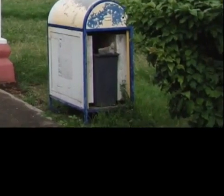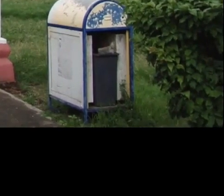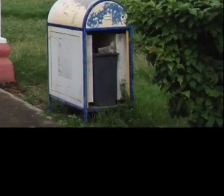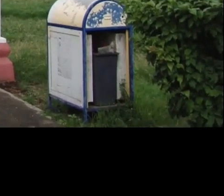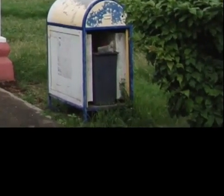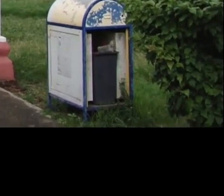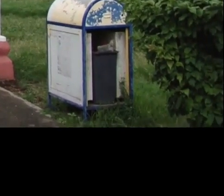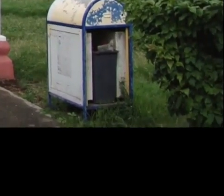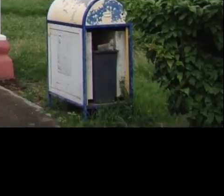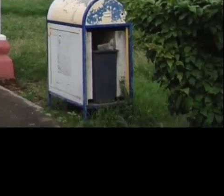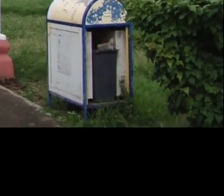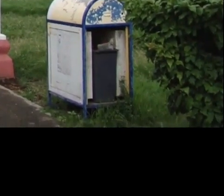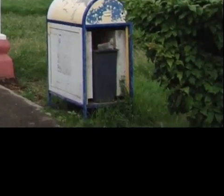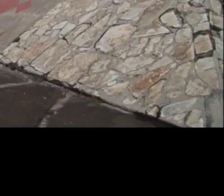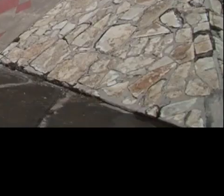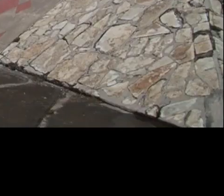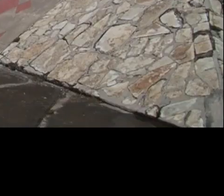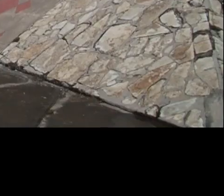i